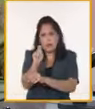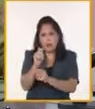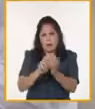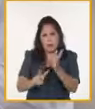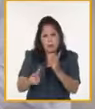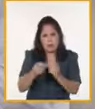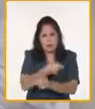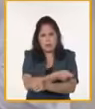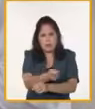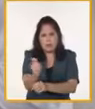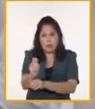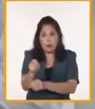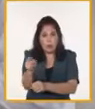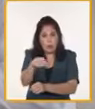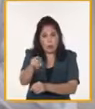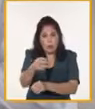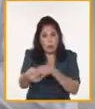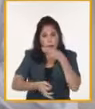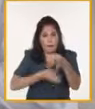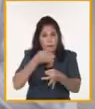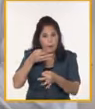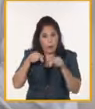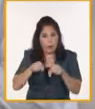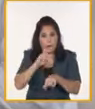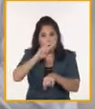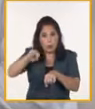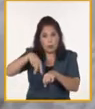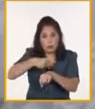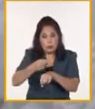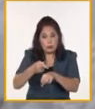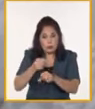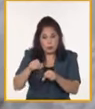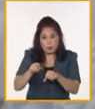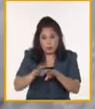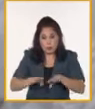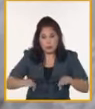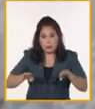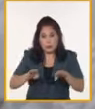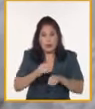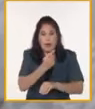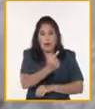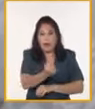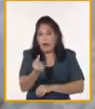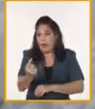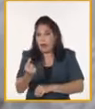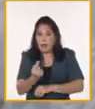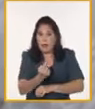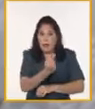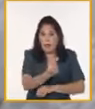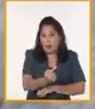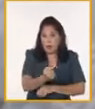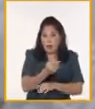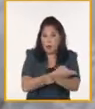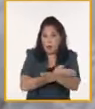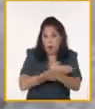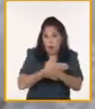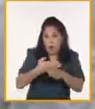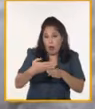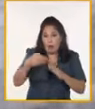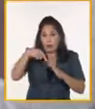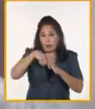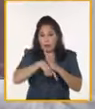ested han exp casi horas eh cada cosa es es muy larga muy profunda